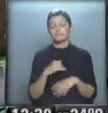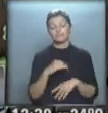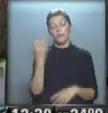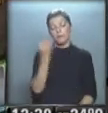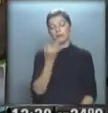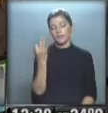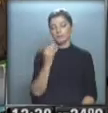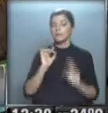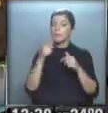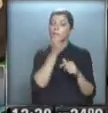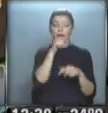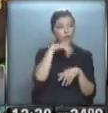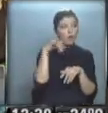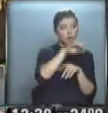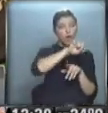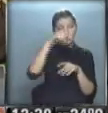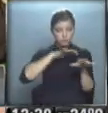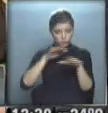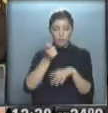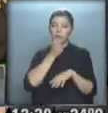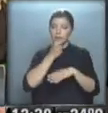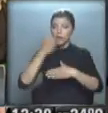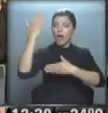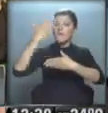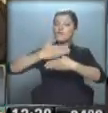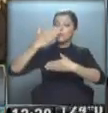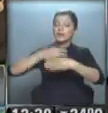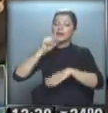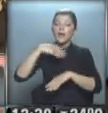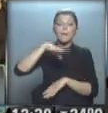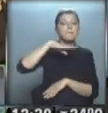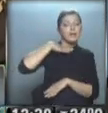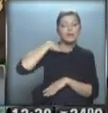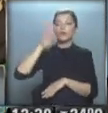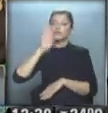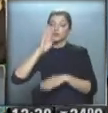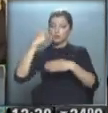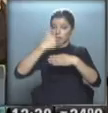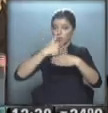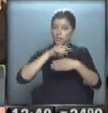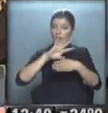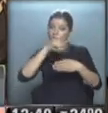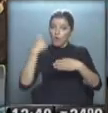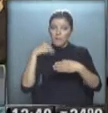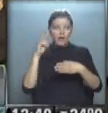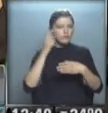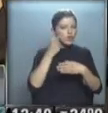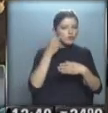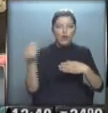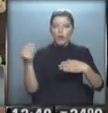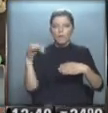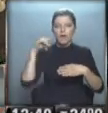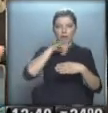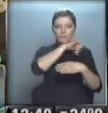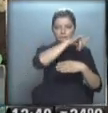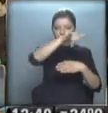aviones se usan también para otras cosas. Por ejemplo, en la frontera mexicano-estadounidense, una de las formas de vigilancia es la de los drones, y